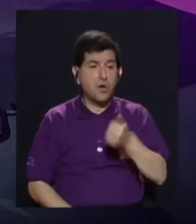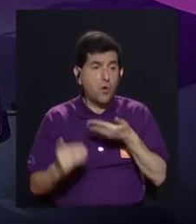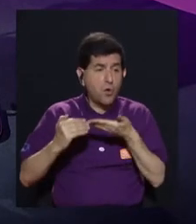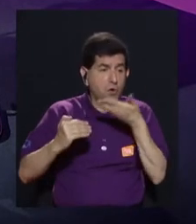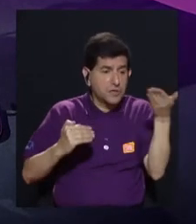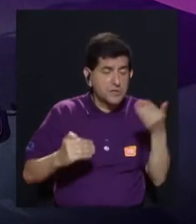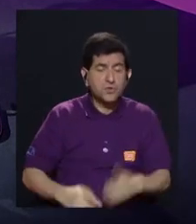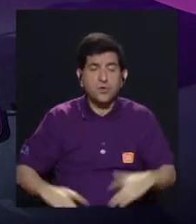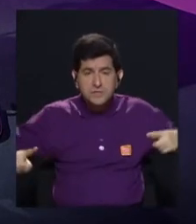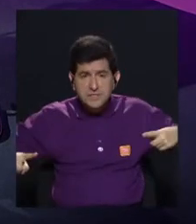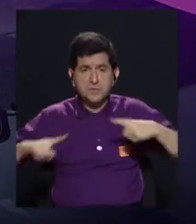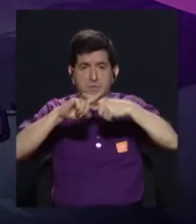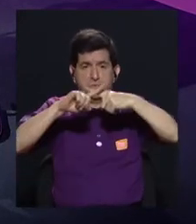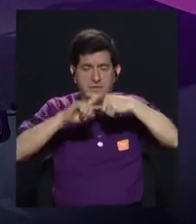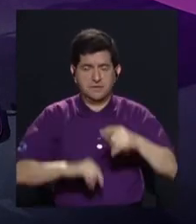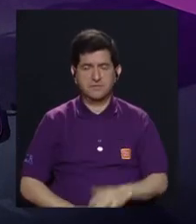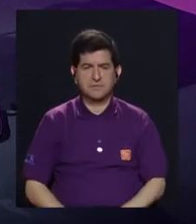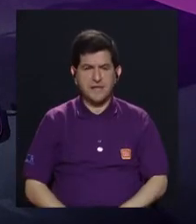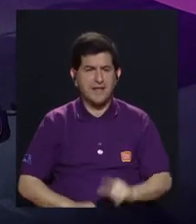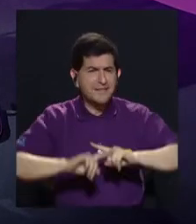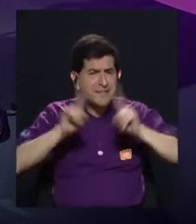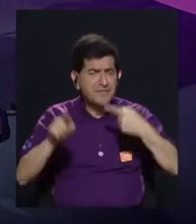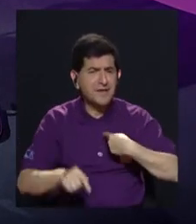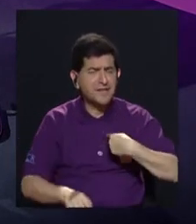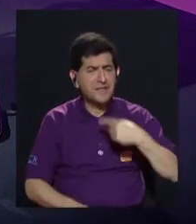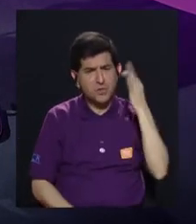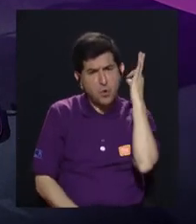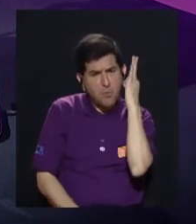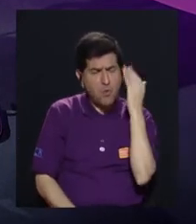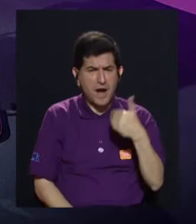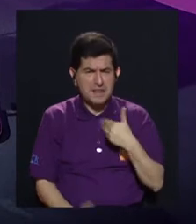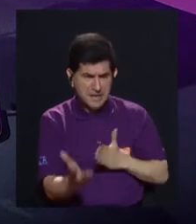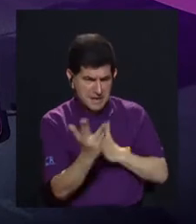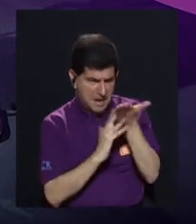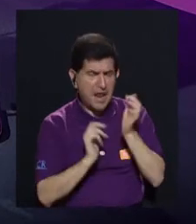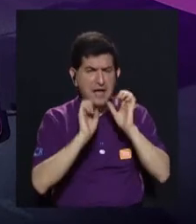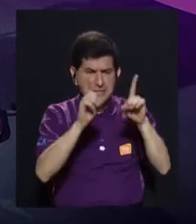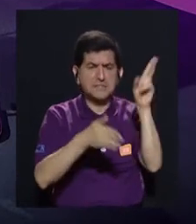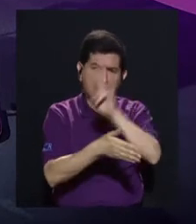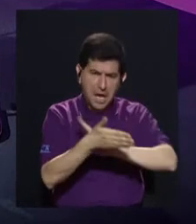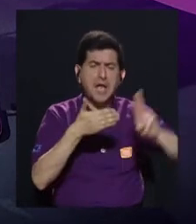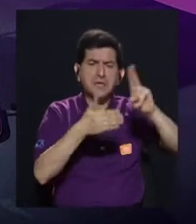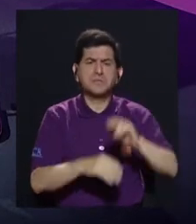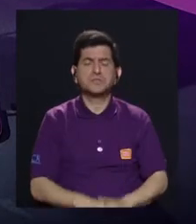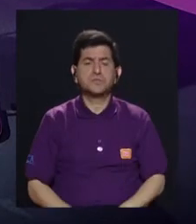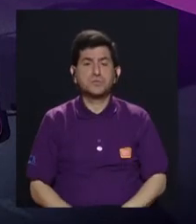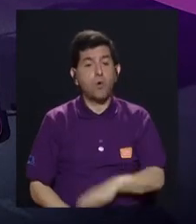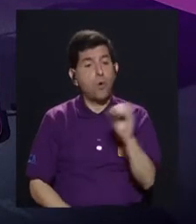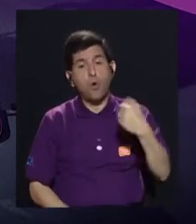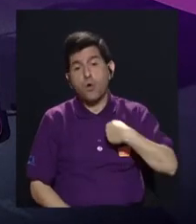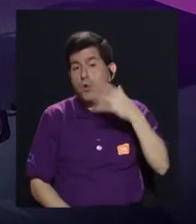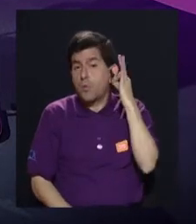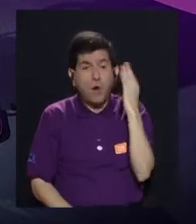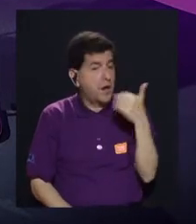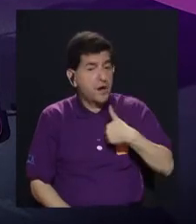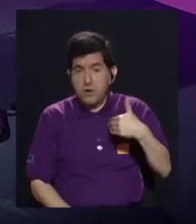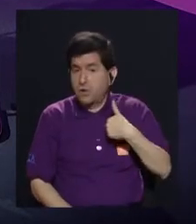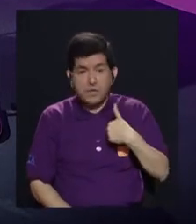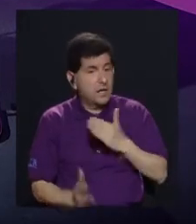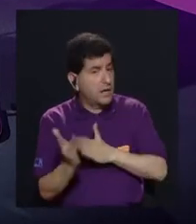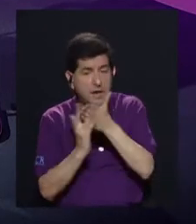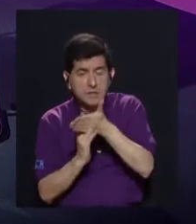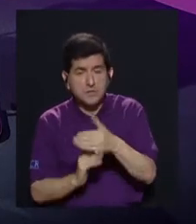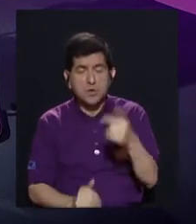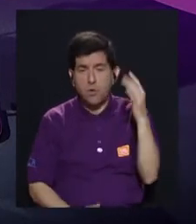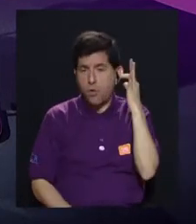interseccional es verdad como es diferente si yo soy una mujer que tuvo acceso a la educación universitaria versos yo soy una mujer que no lo tuvo sí soy una